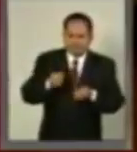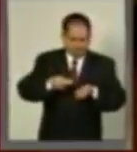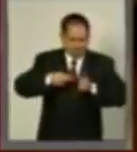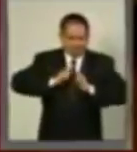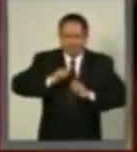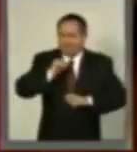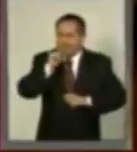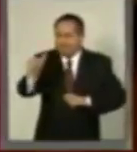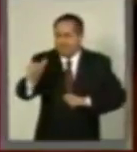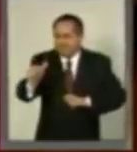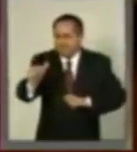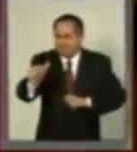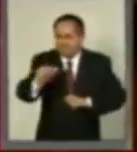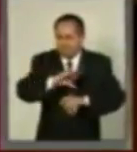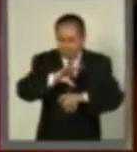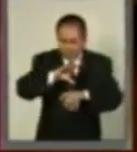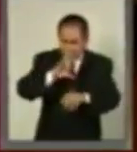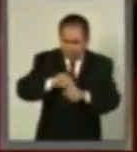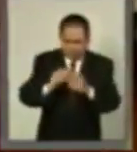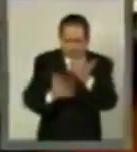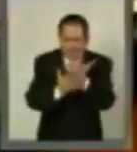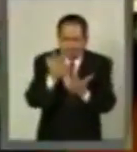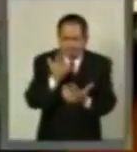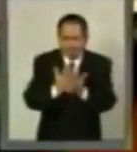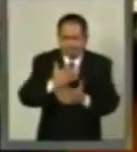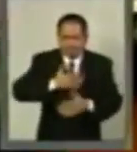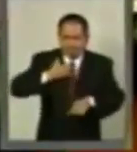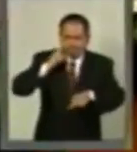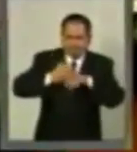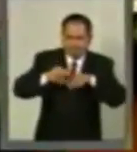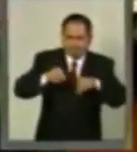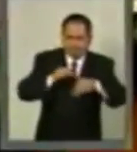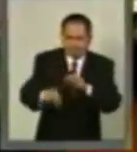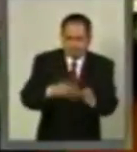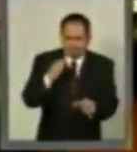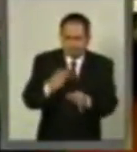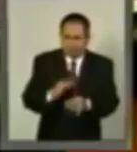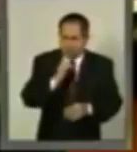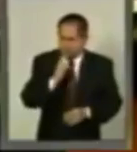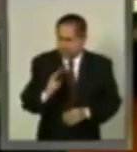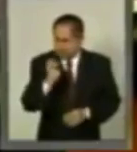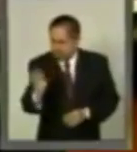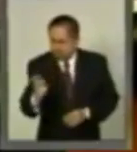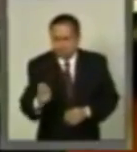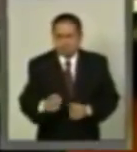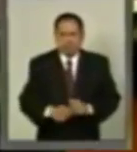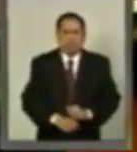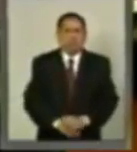nada. Soy producto de mi propio trabajo y el resultado de ello.